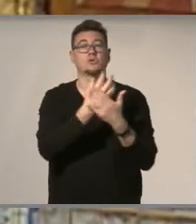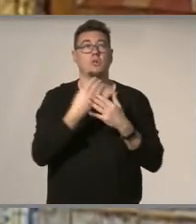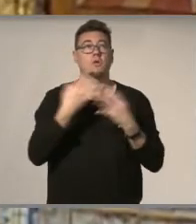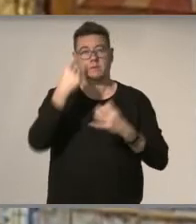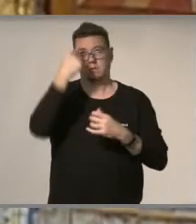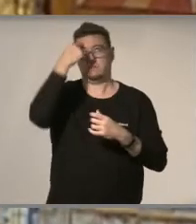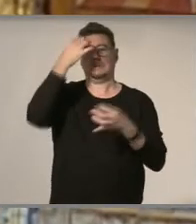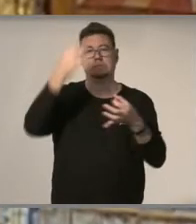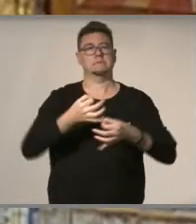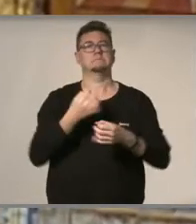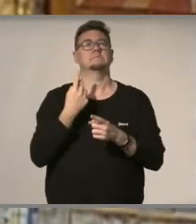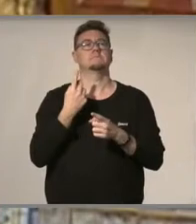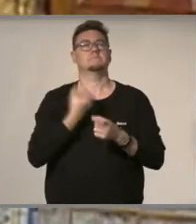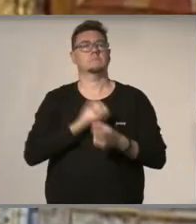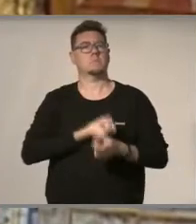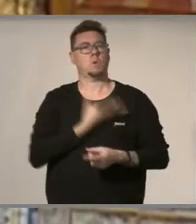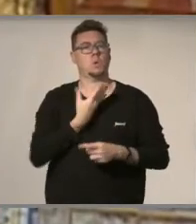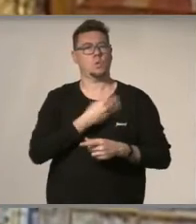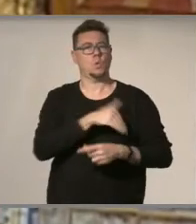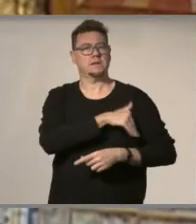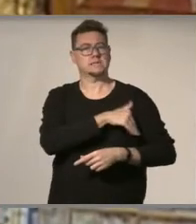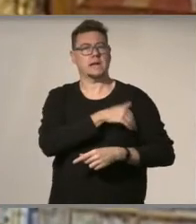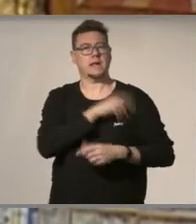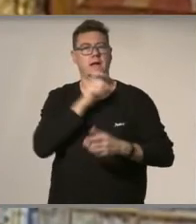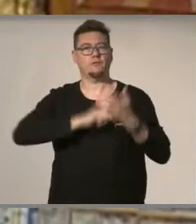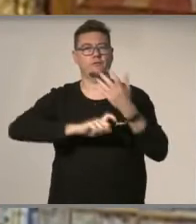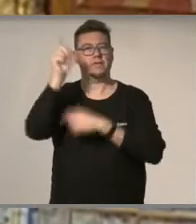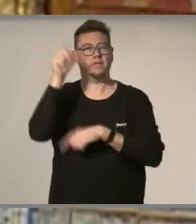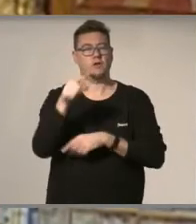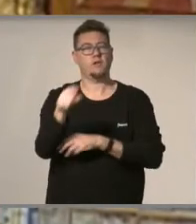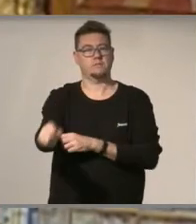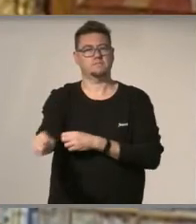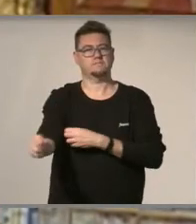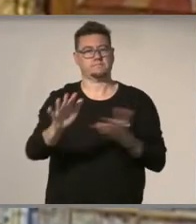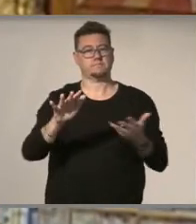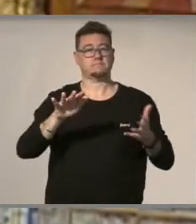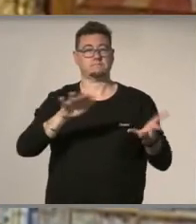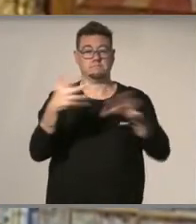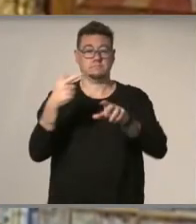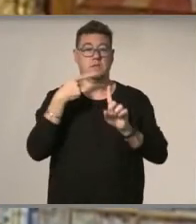olvidar la decidida vocación universitaria de la Fundación, que se traduce para cumplir sus